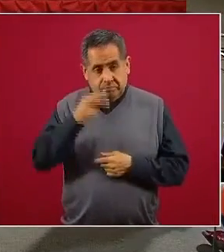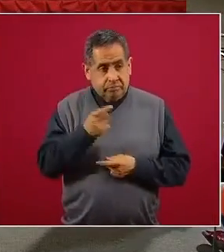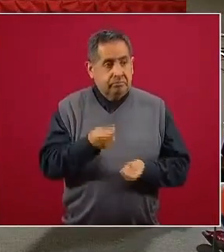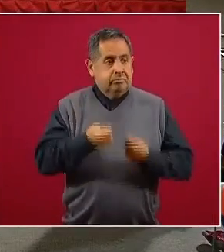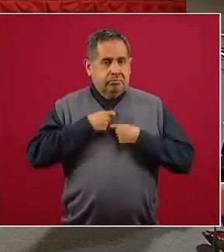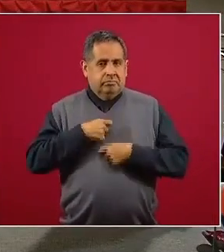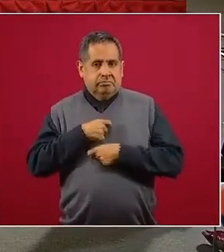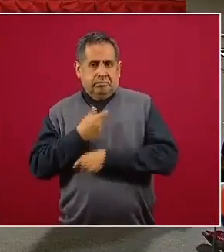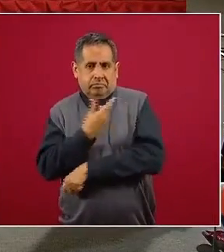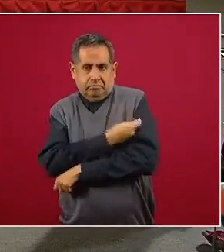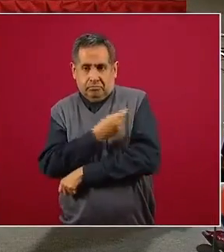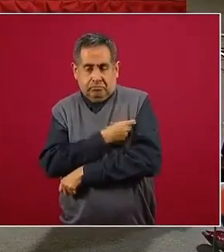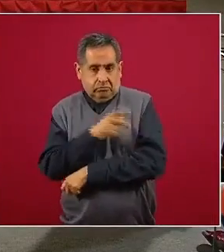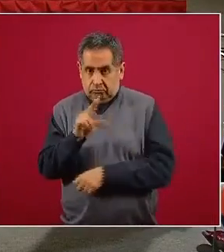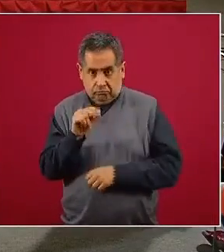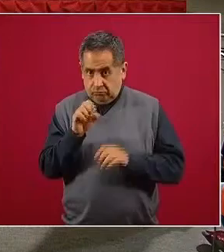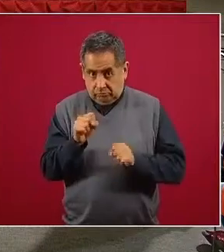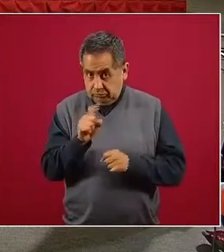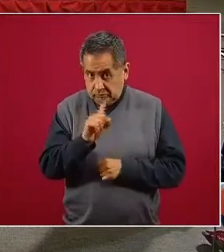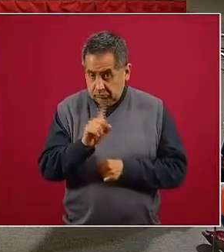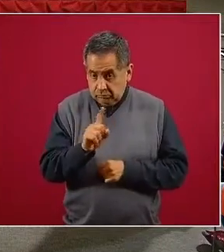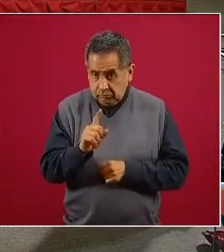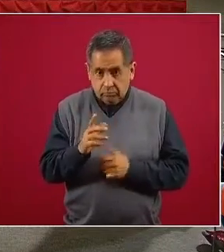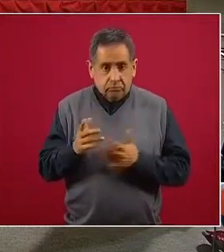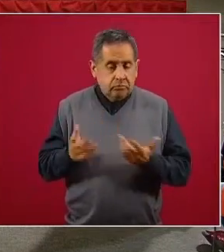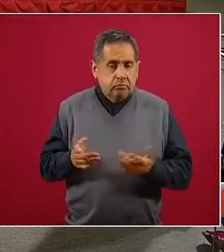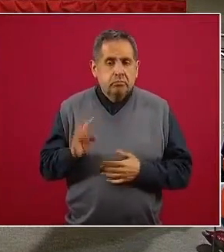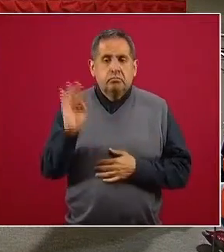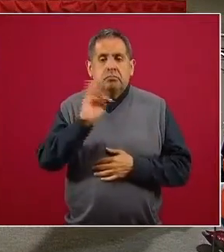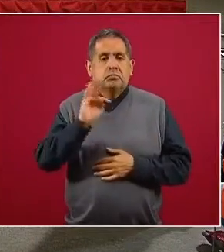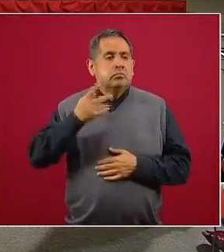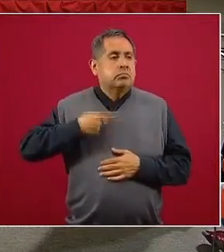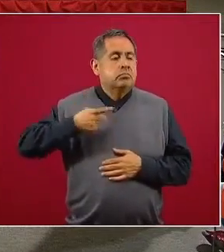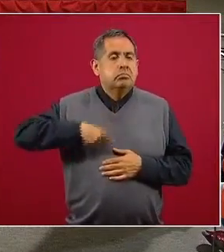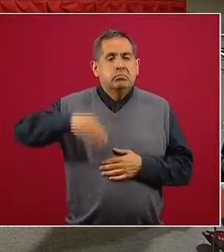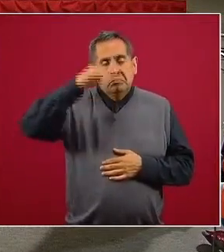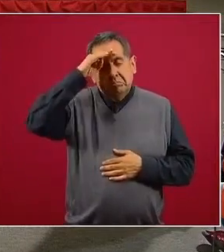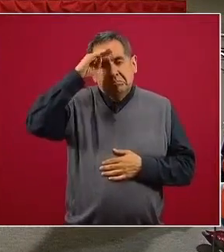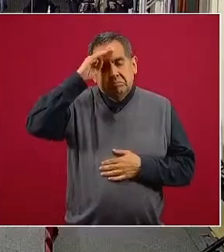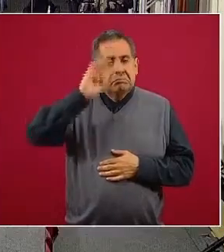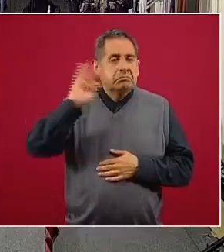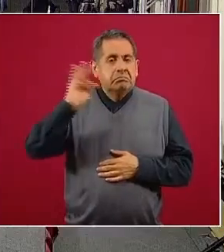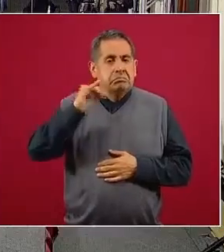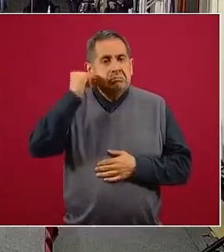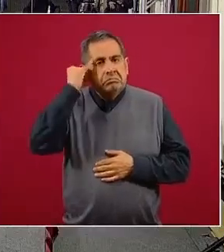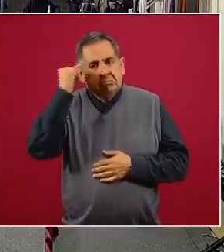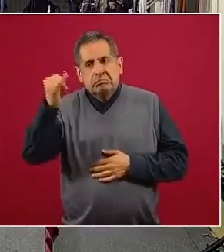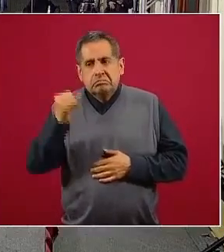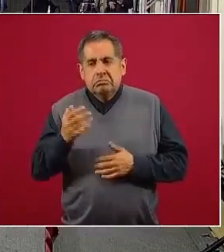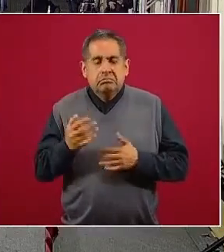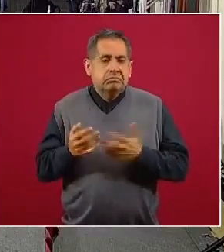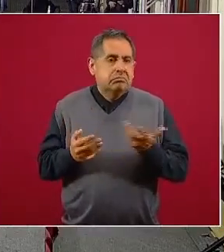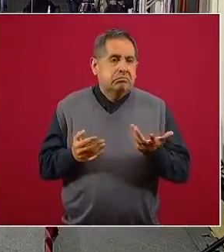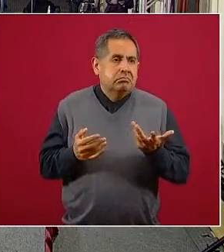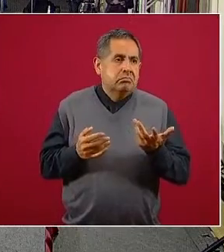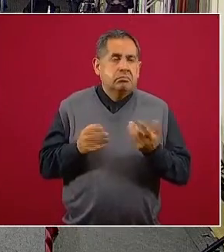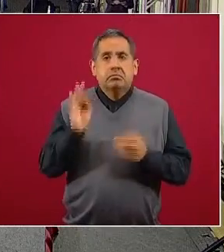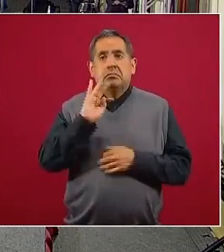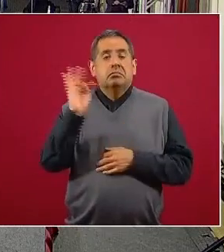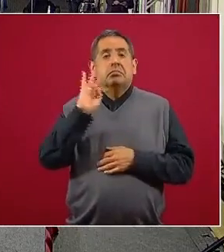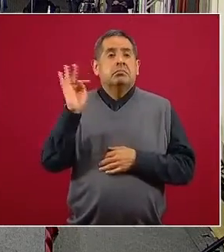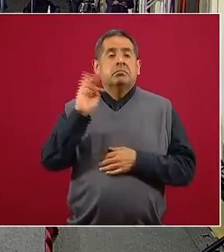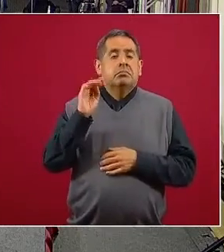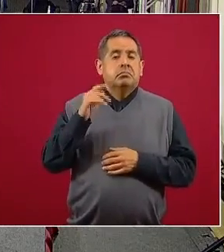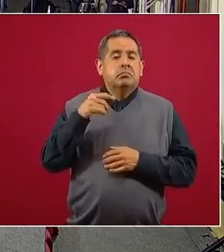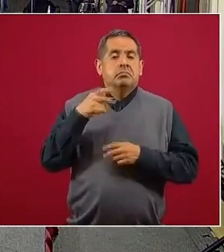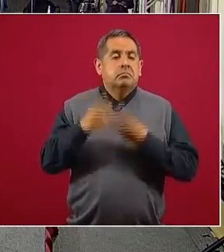a quedar vacunados. No es así, porque pudiera la gente tener esta creencia, esta falsa